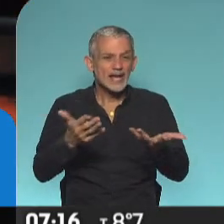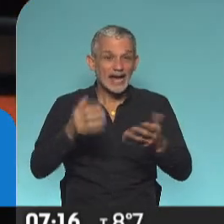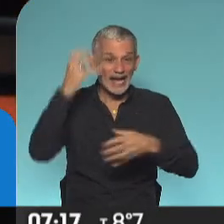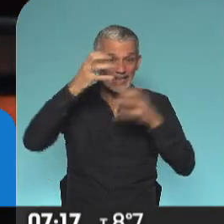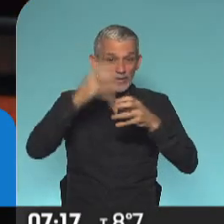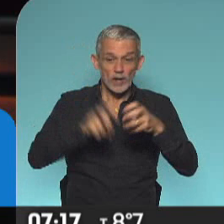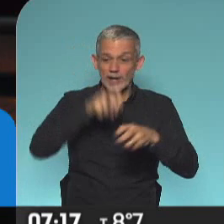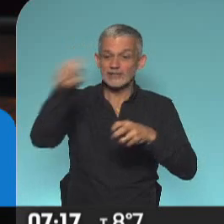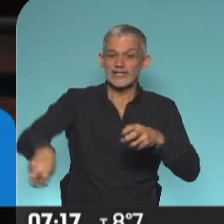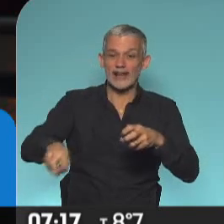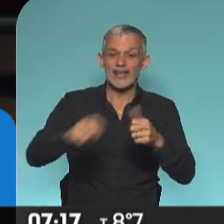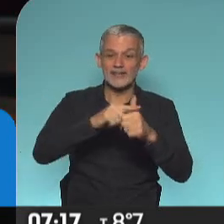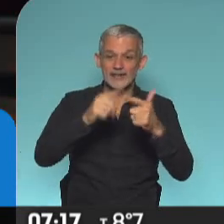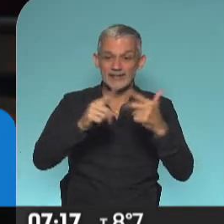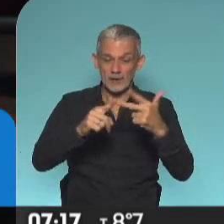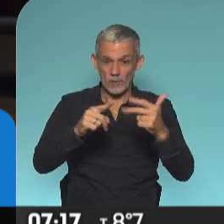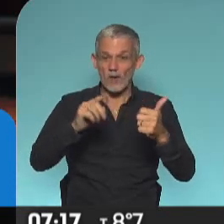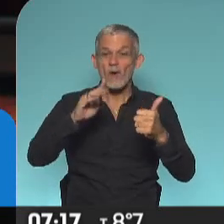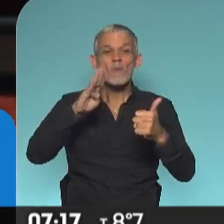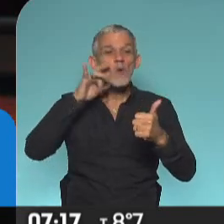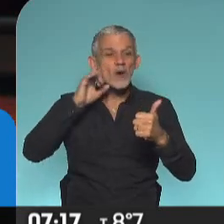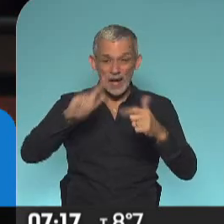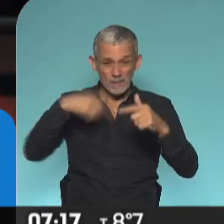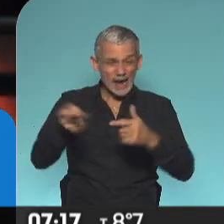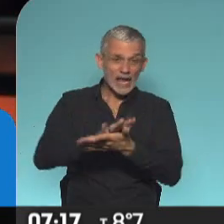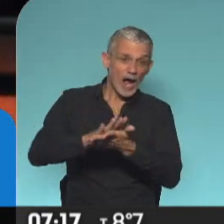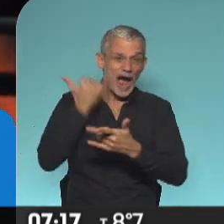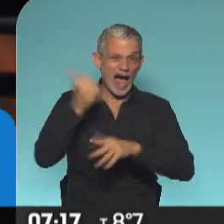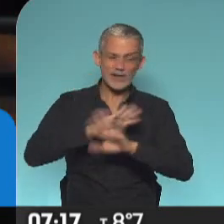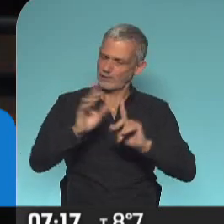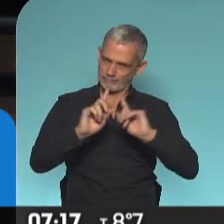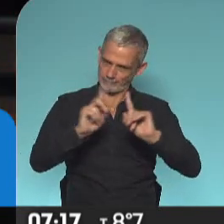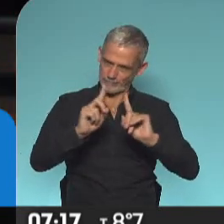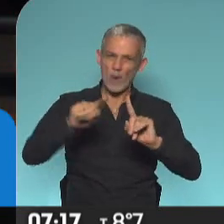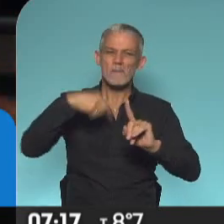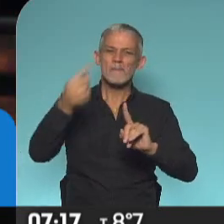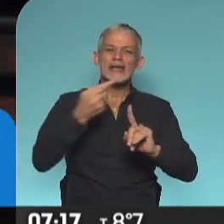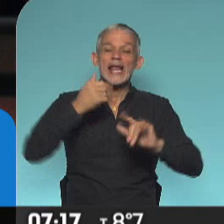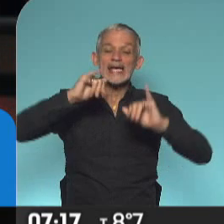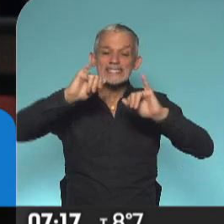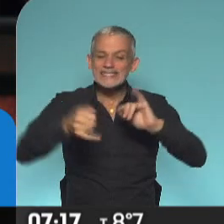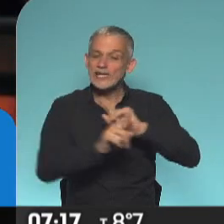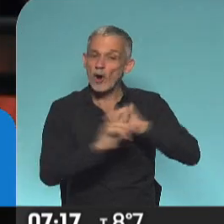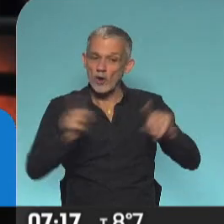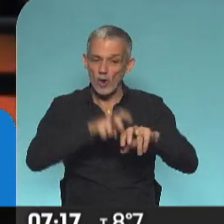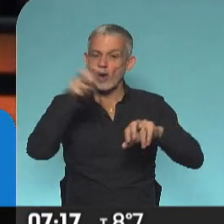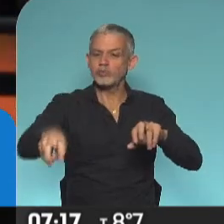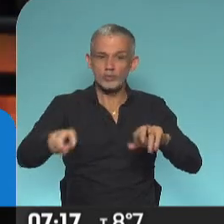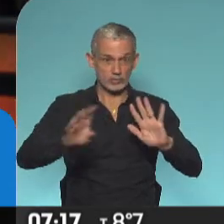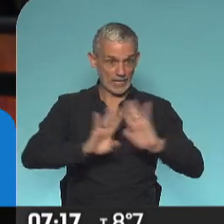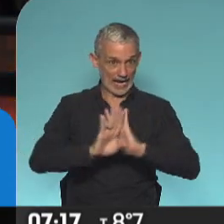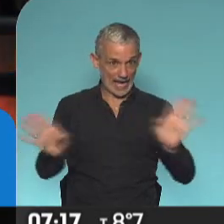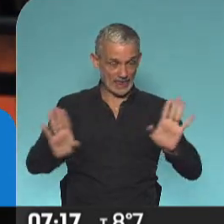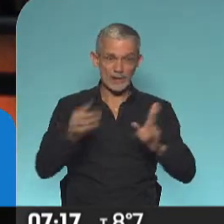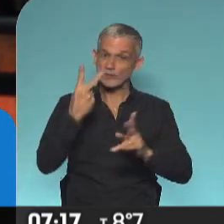la situación de Bruglia y Bertuzzi. ¿Lo va a resolver mañana? No. Mañana lo que va a resolver es si acepta el salto de distancia. Y tiene